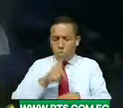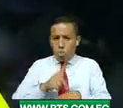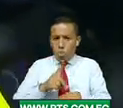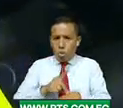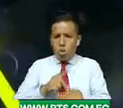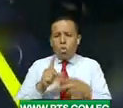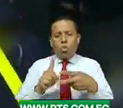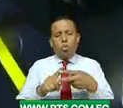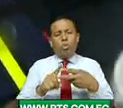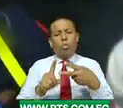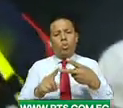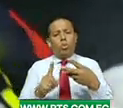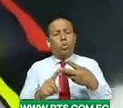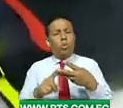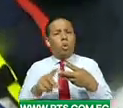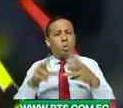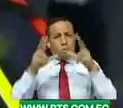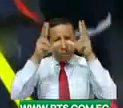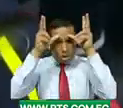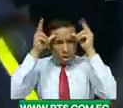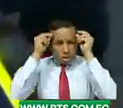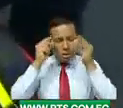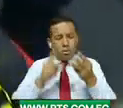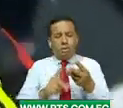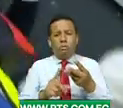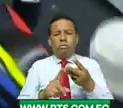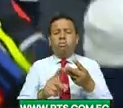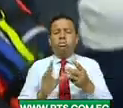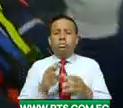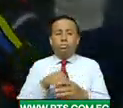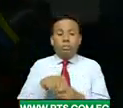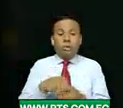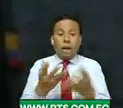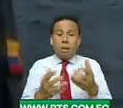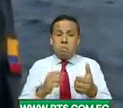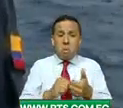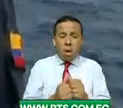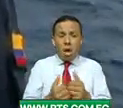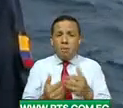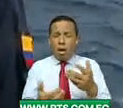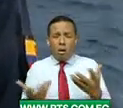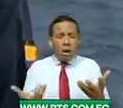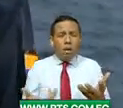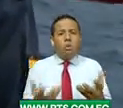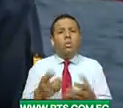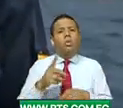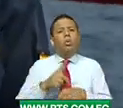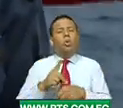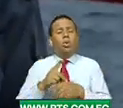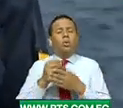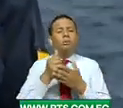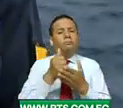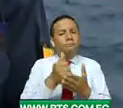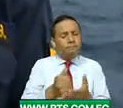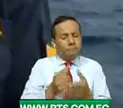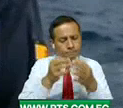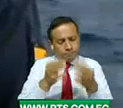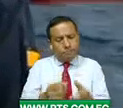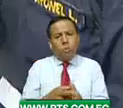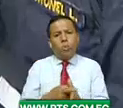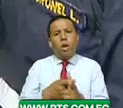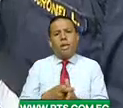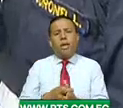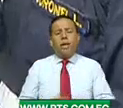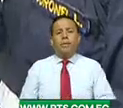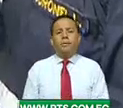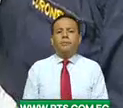manera de que en cualquier incidente que puede suceder, haya la seguridad y exista la seguridad de que va a haber una atención médica extremadamente rápida.